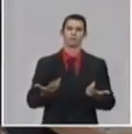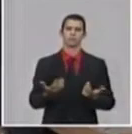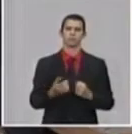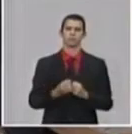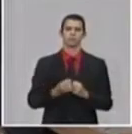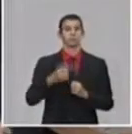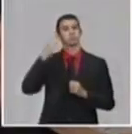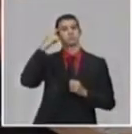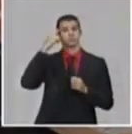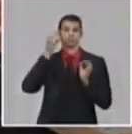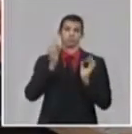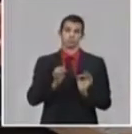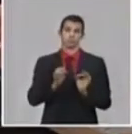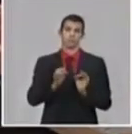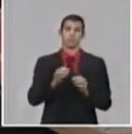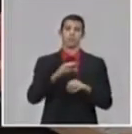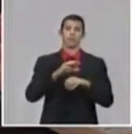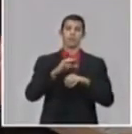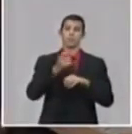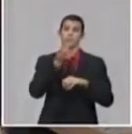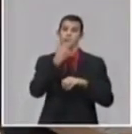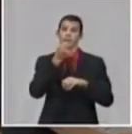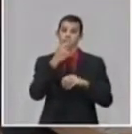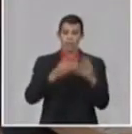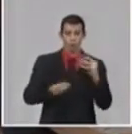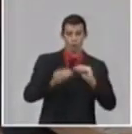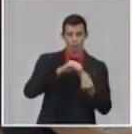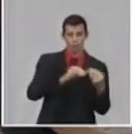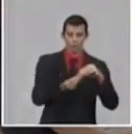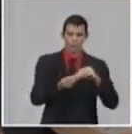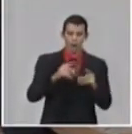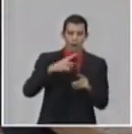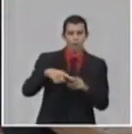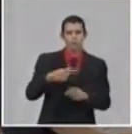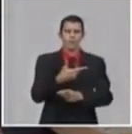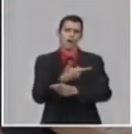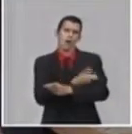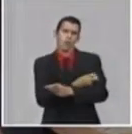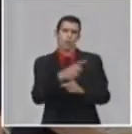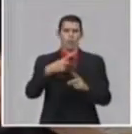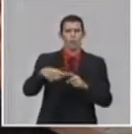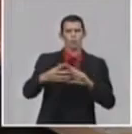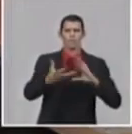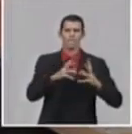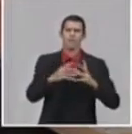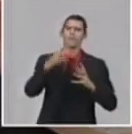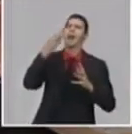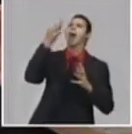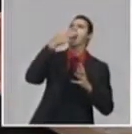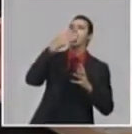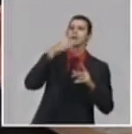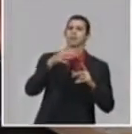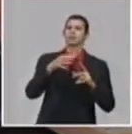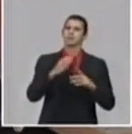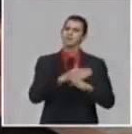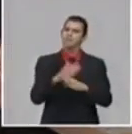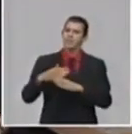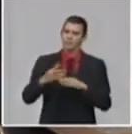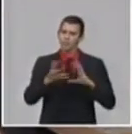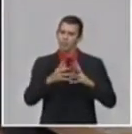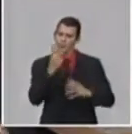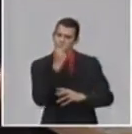el interferón, que se combina con otros antivirales químicos, están siendo